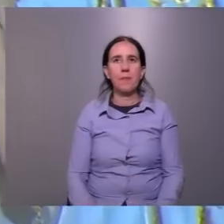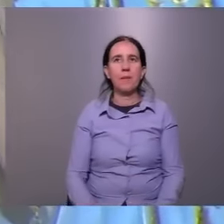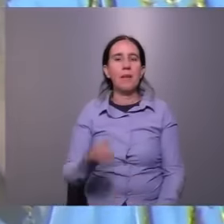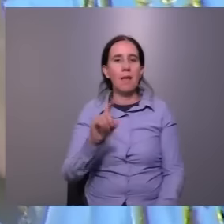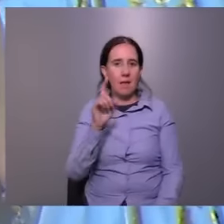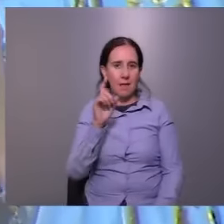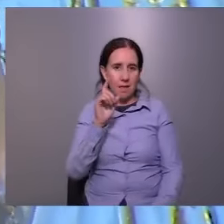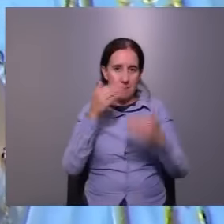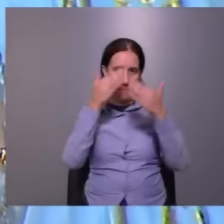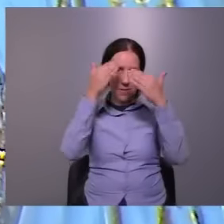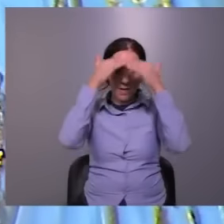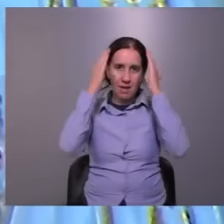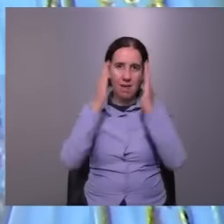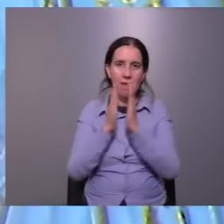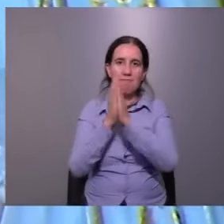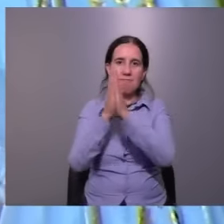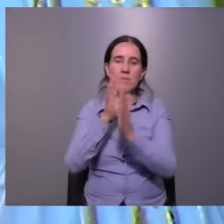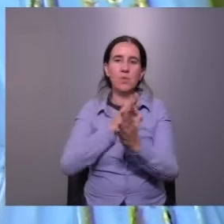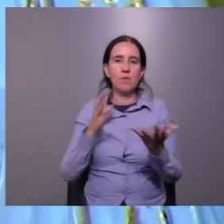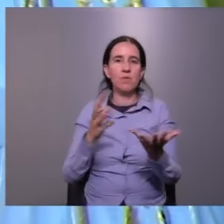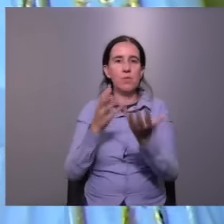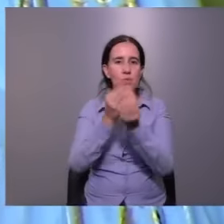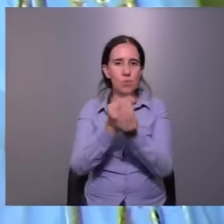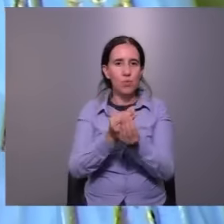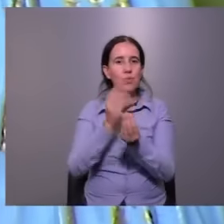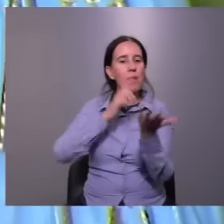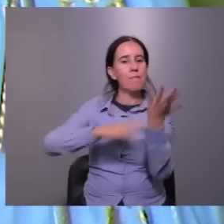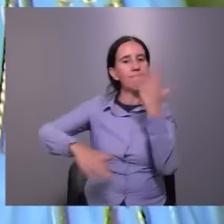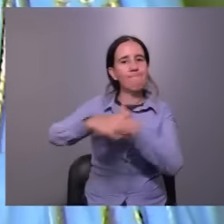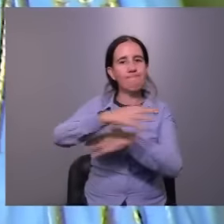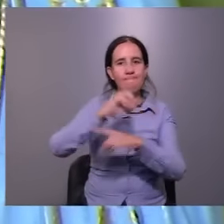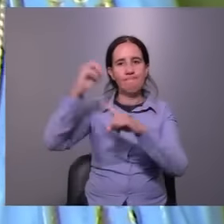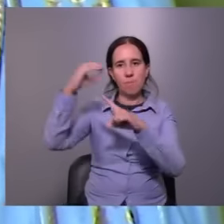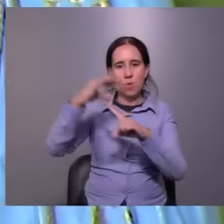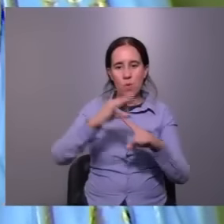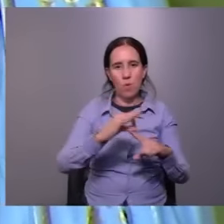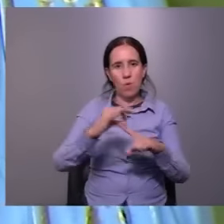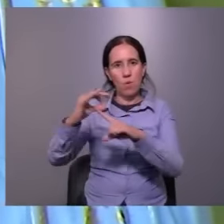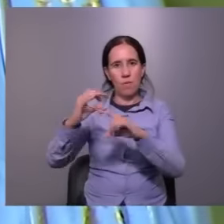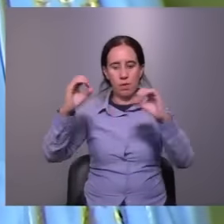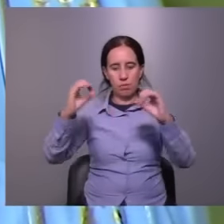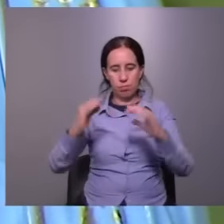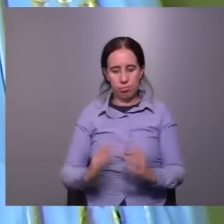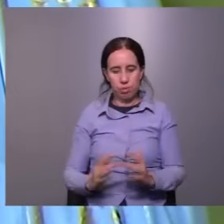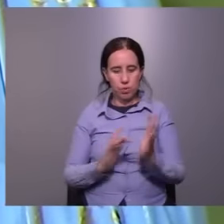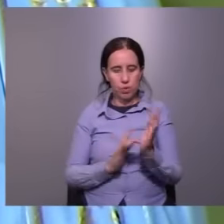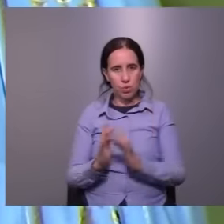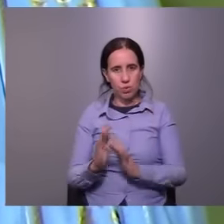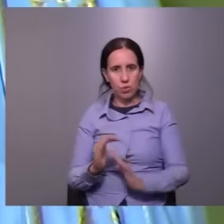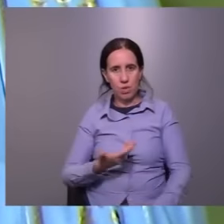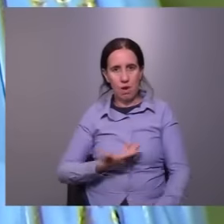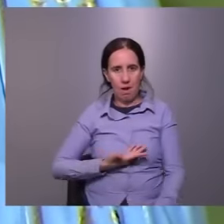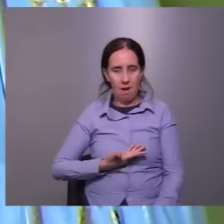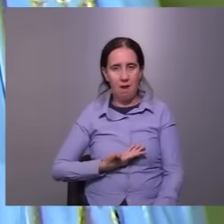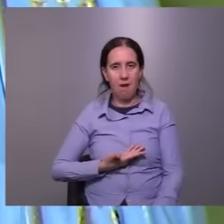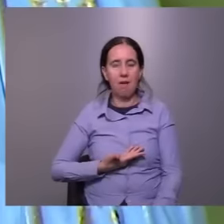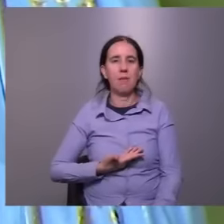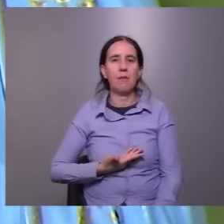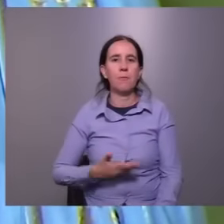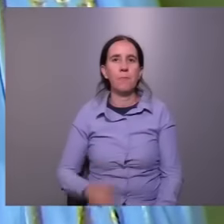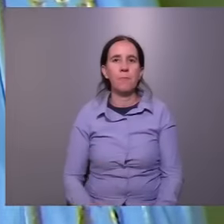pecadores, agora y na hora de nossa morte. Amén. Dios te salve María, llena eres de gracia, el Señor es